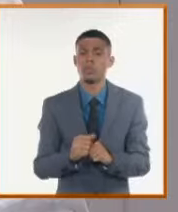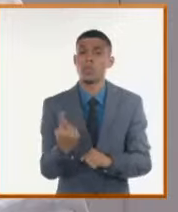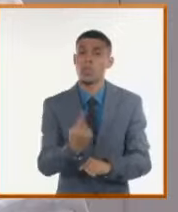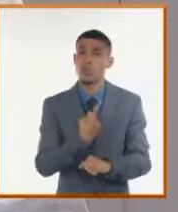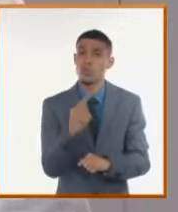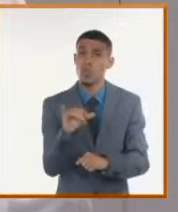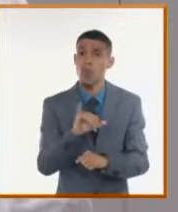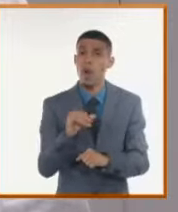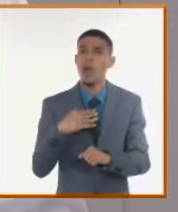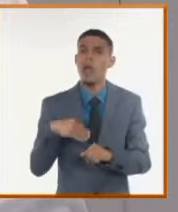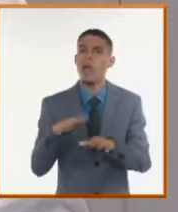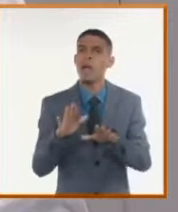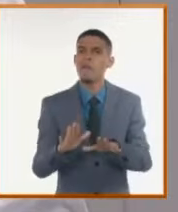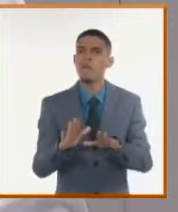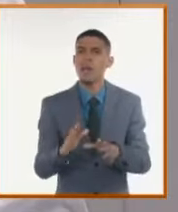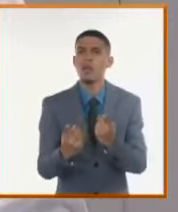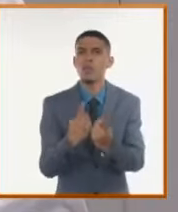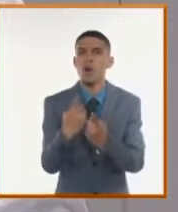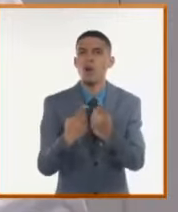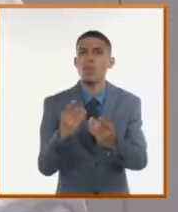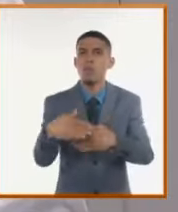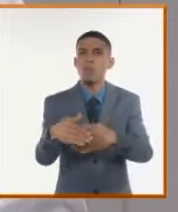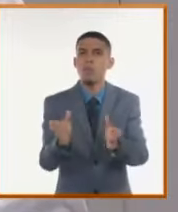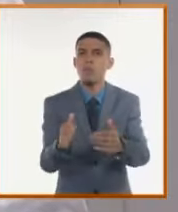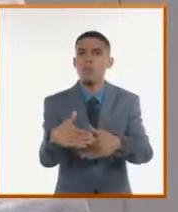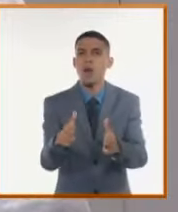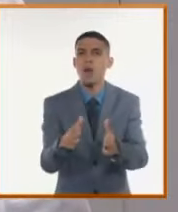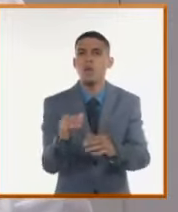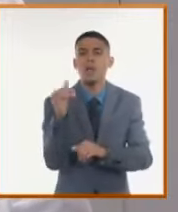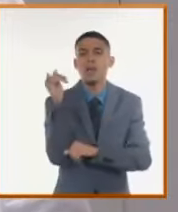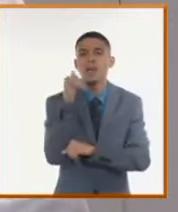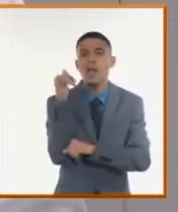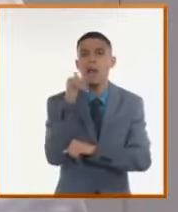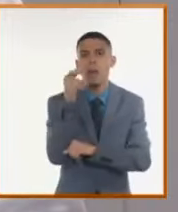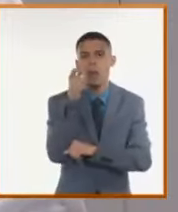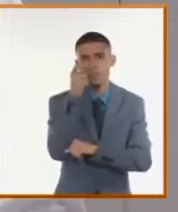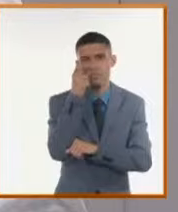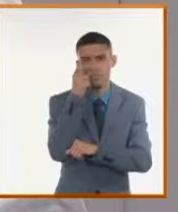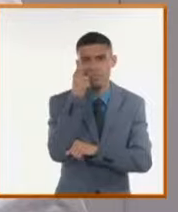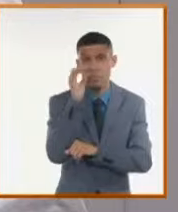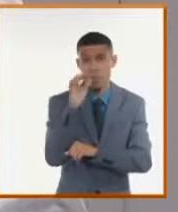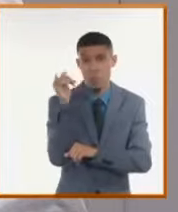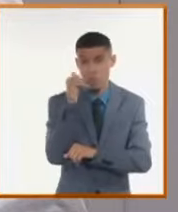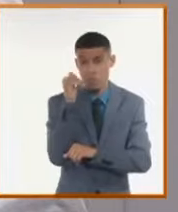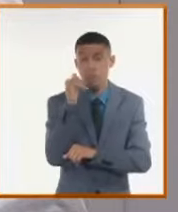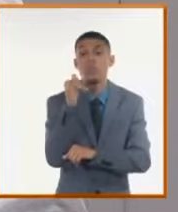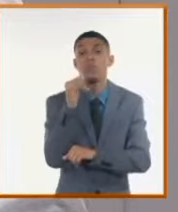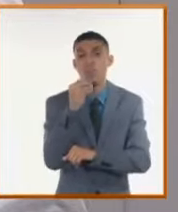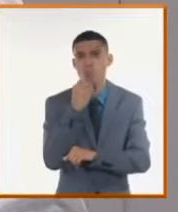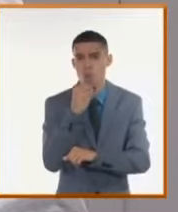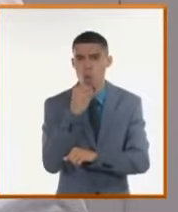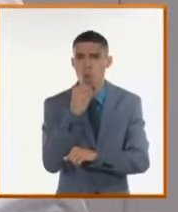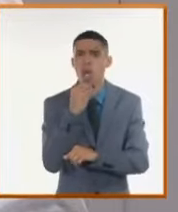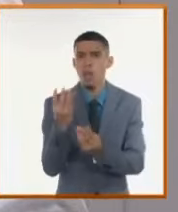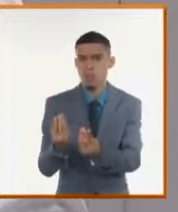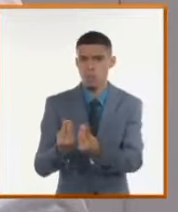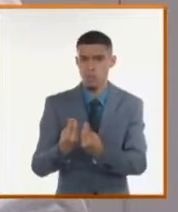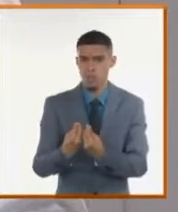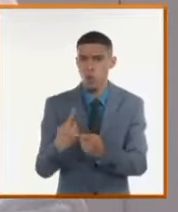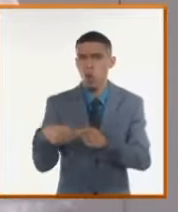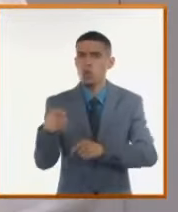adquisición de equipo de cámara y biovigilancia para darle mejor seguridad en